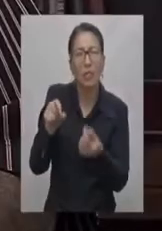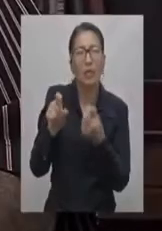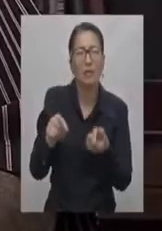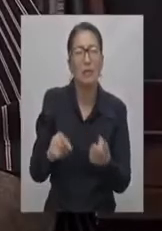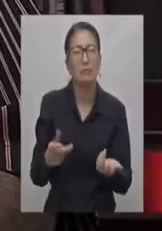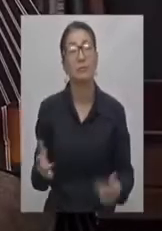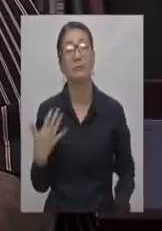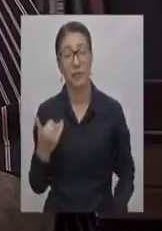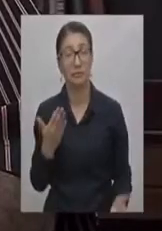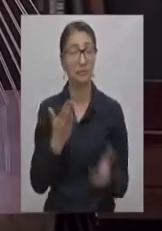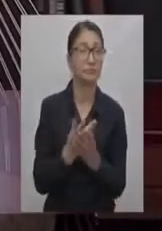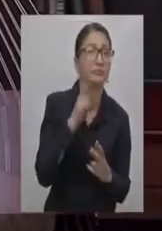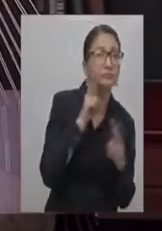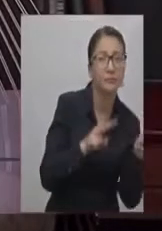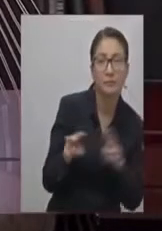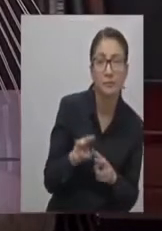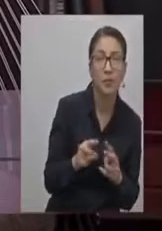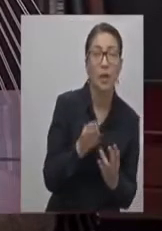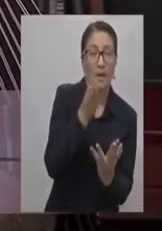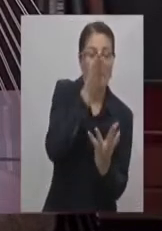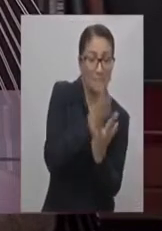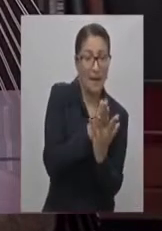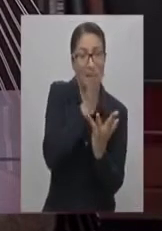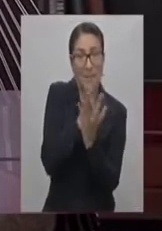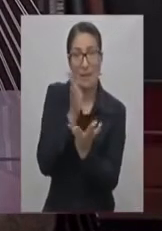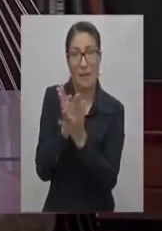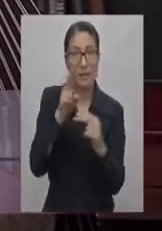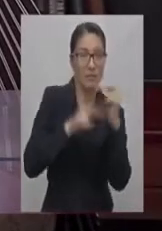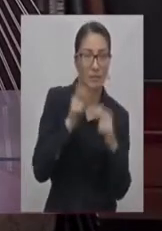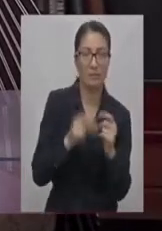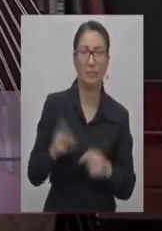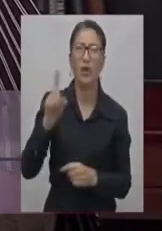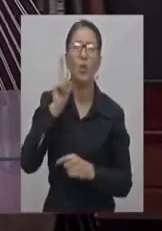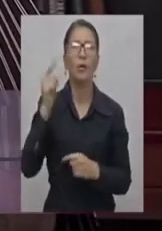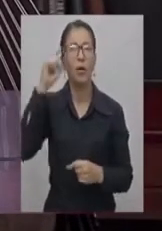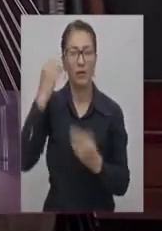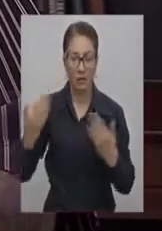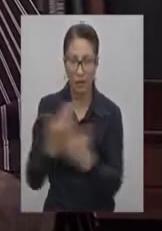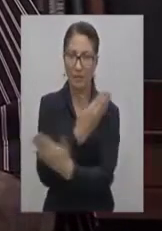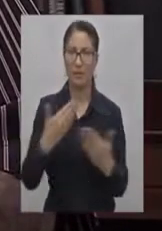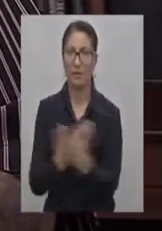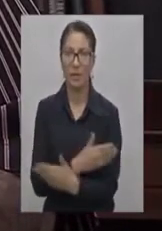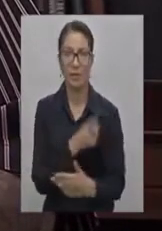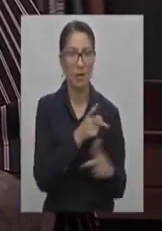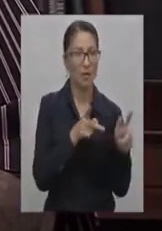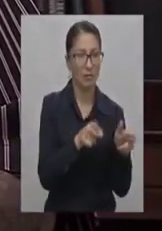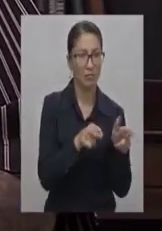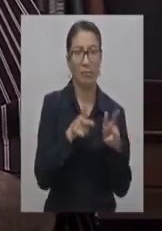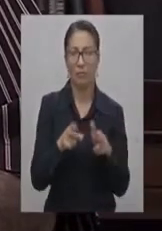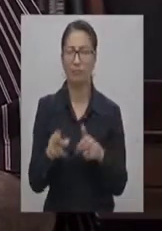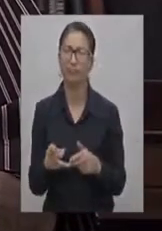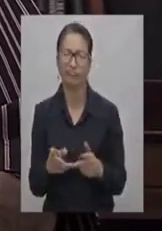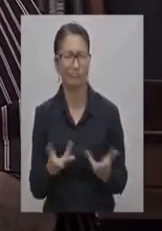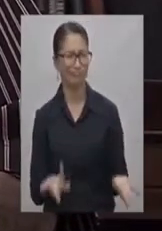Se proyectó en varias etapas, pero gobiernos de turno no han hecho esa continuidad de